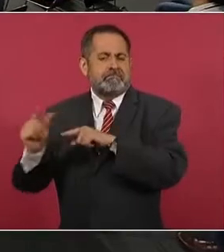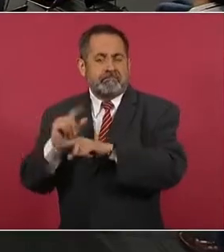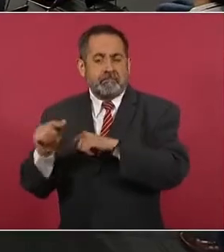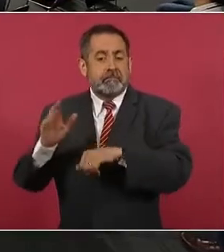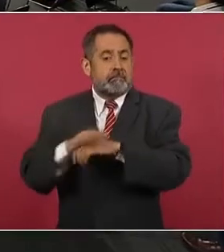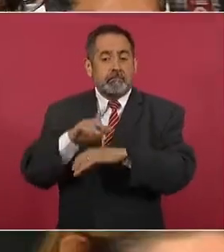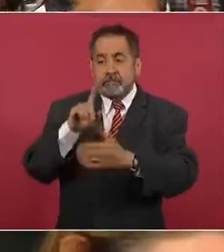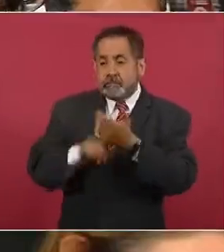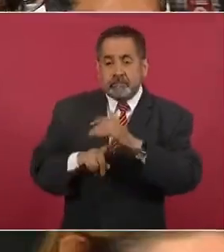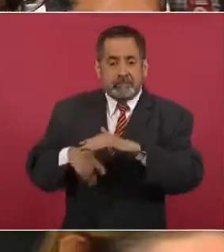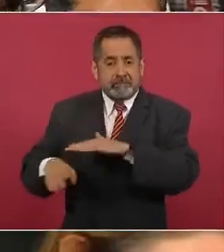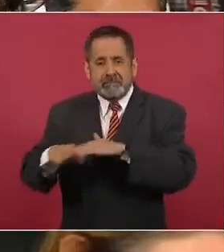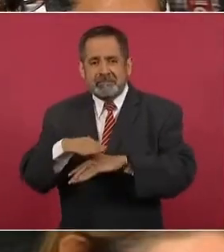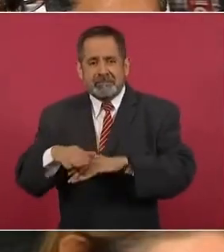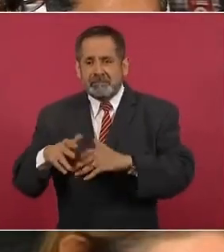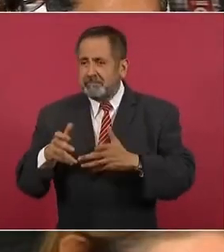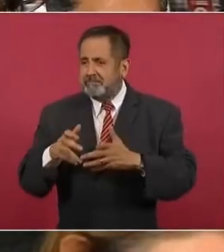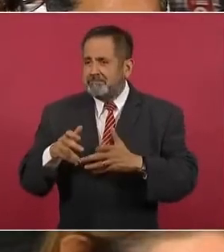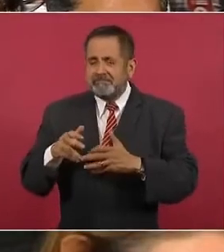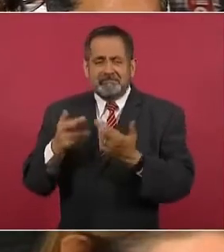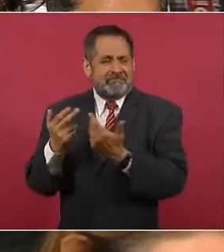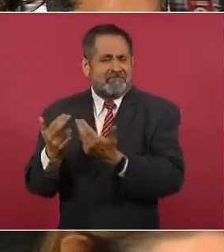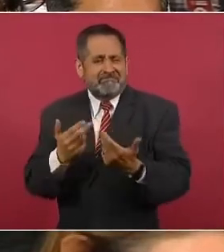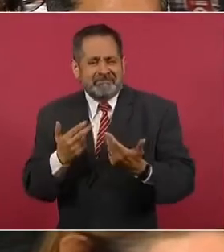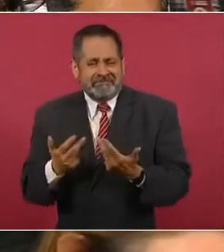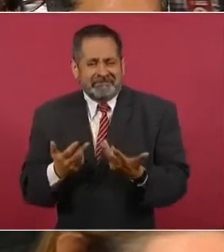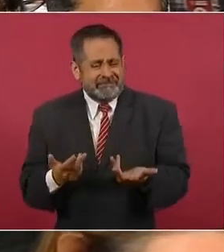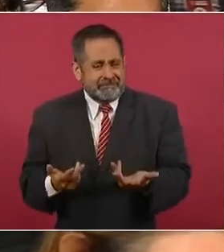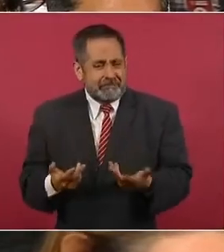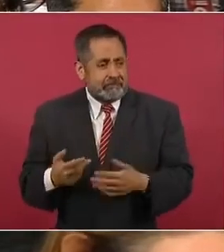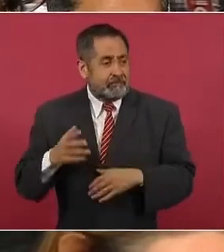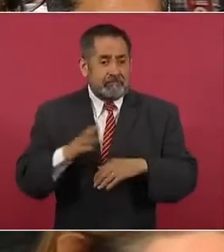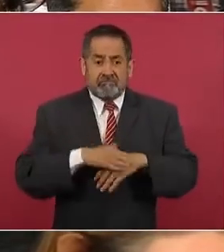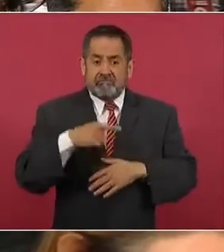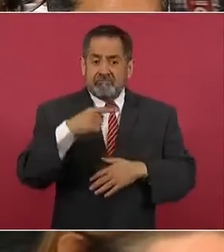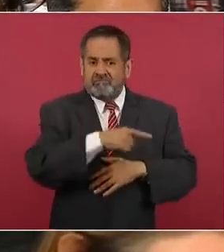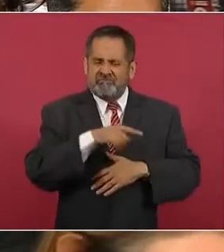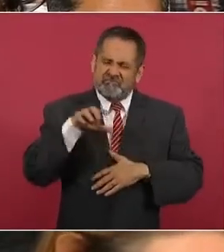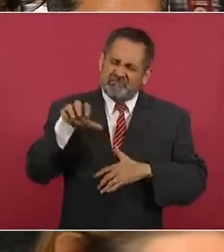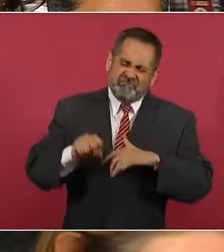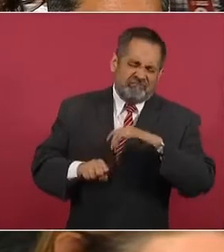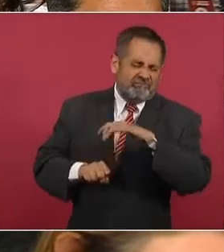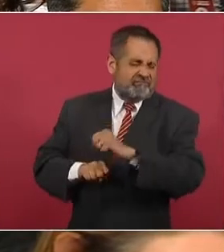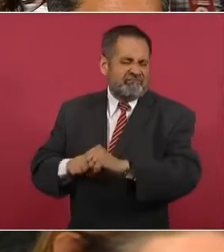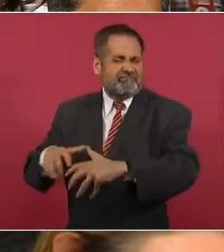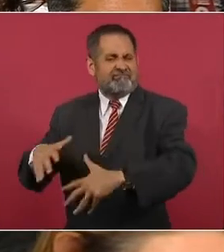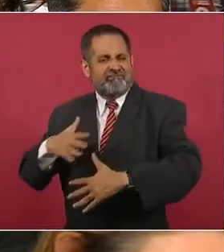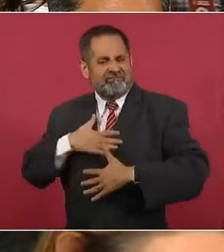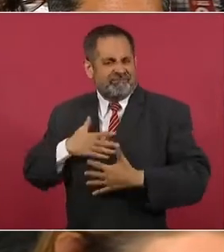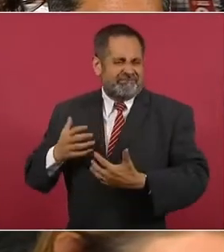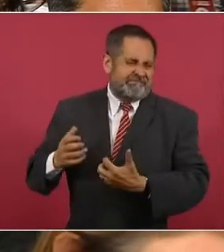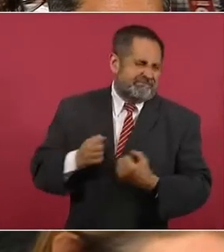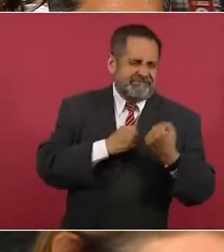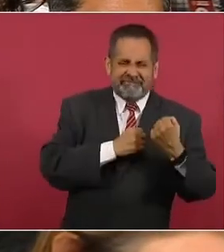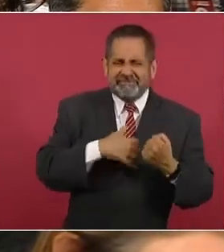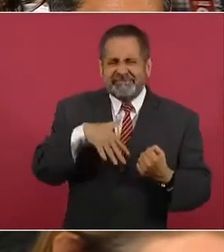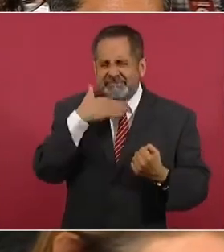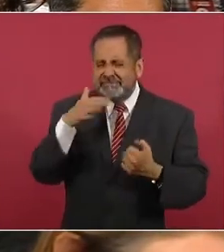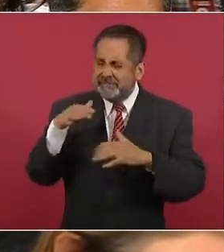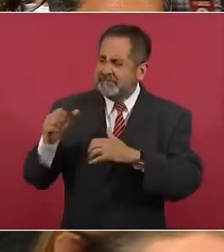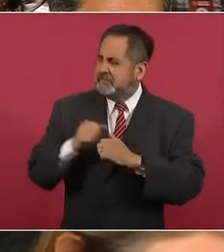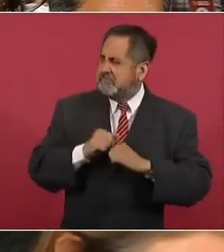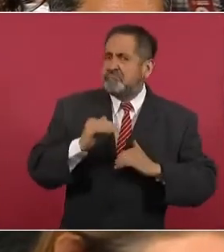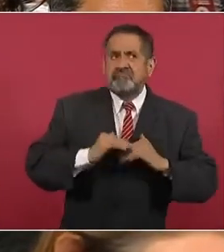presidente. Y no puede ser que esta voracidad, que esta corrupción, que el estar con